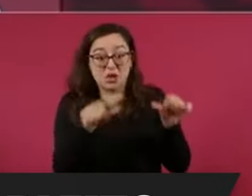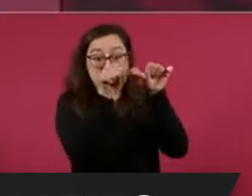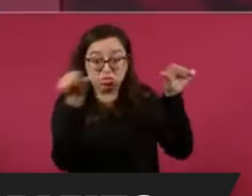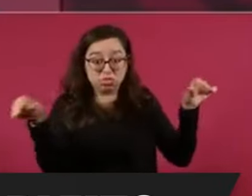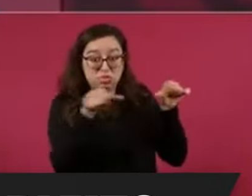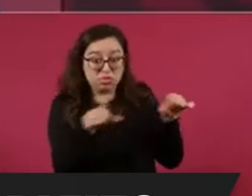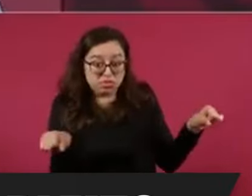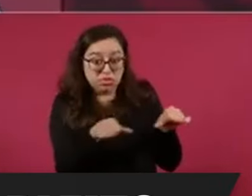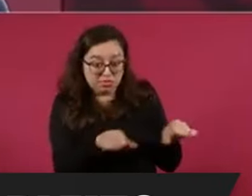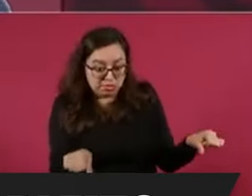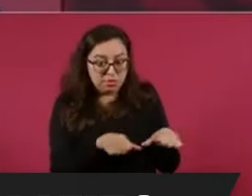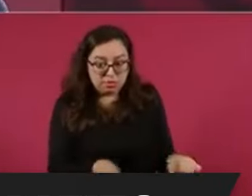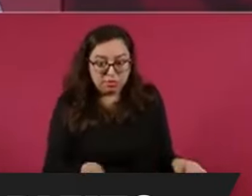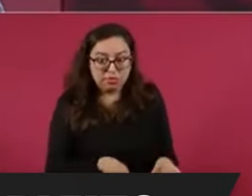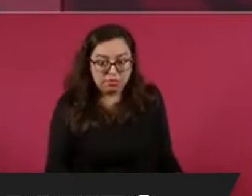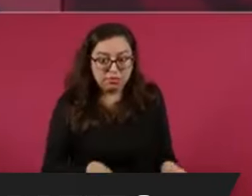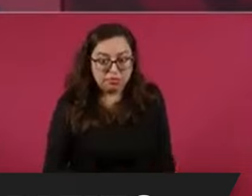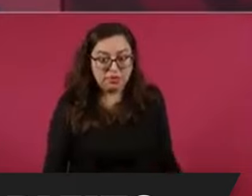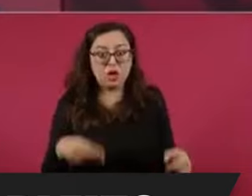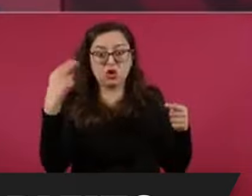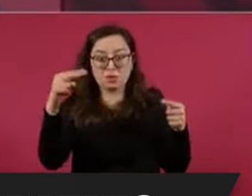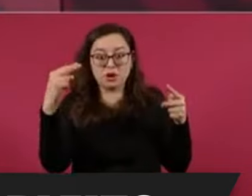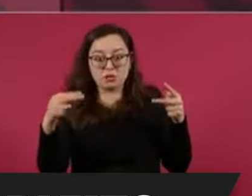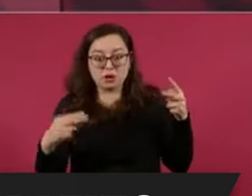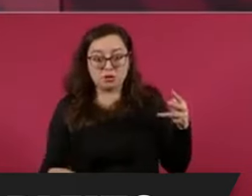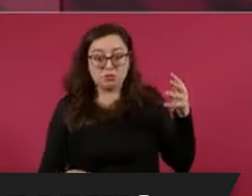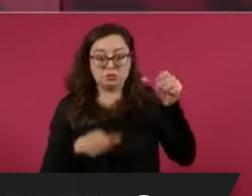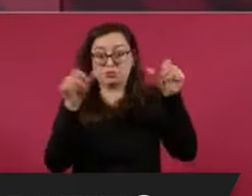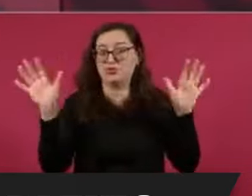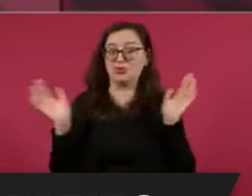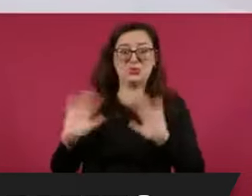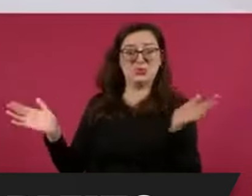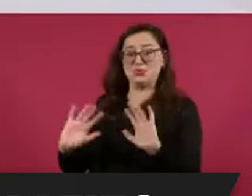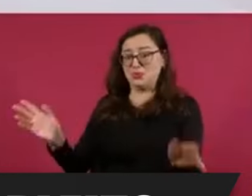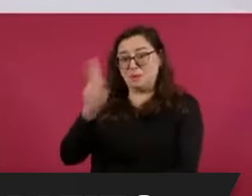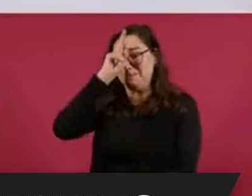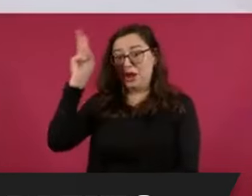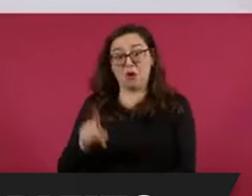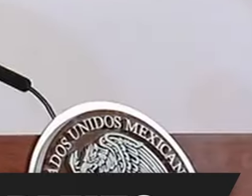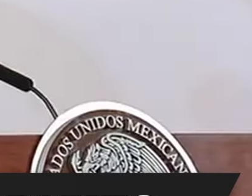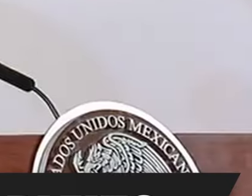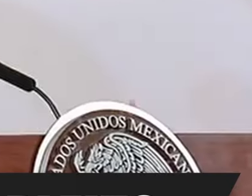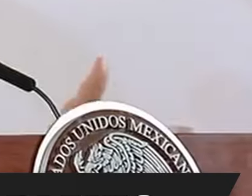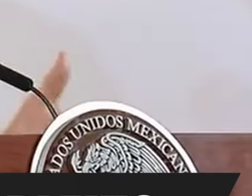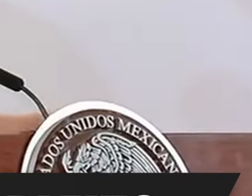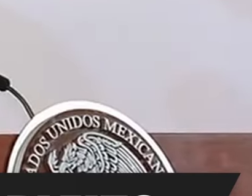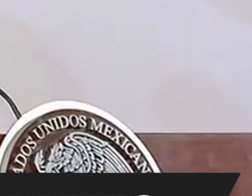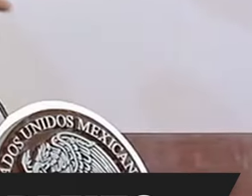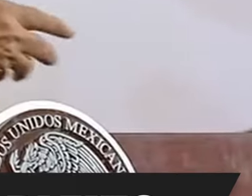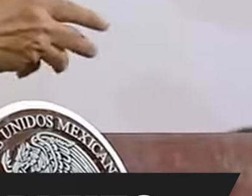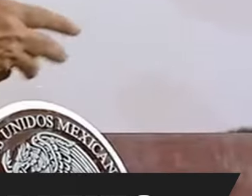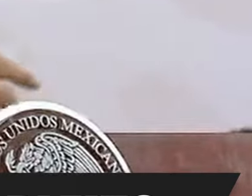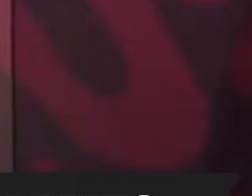testar, se llama, todos los nombres en el expediente. Peor iba a resultar, así. Sí, publican